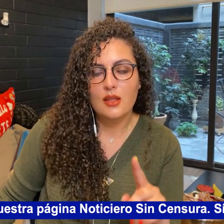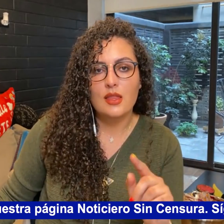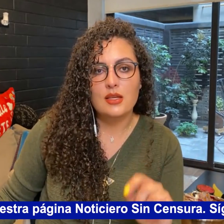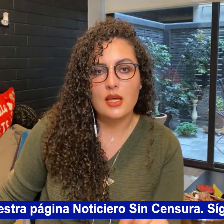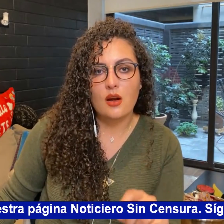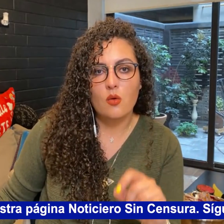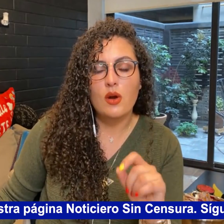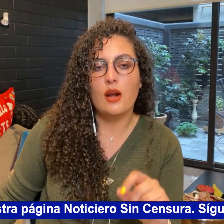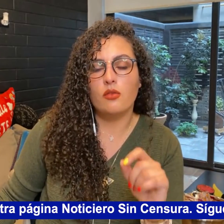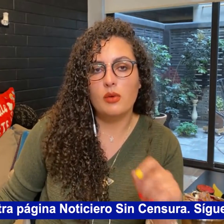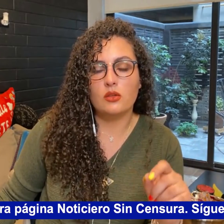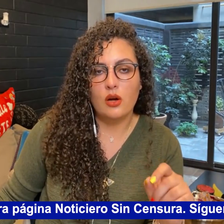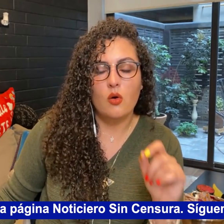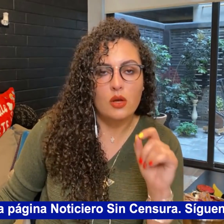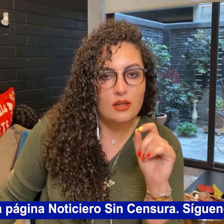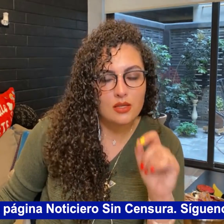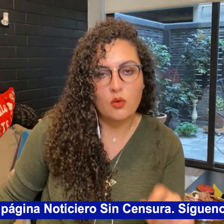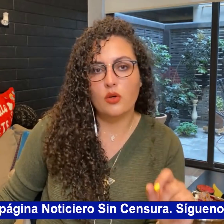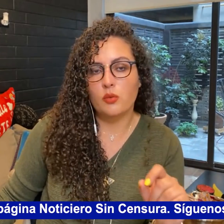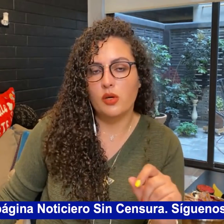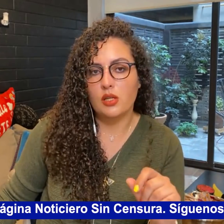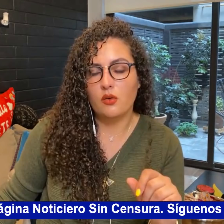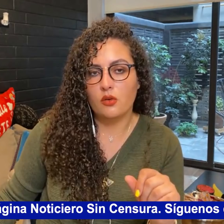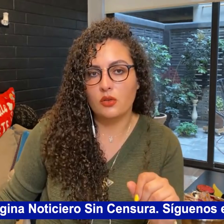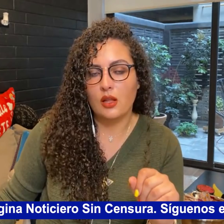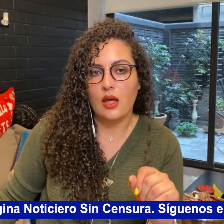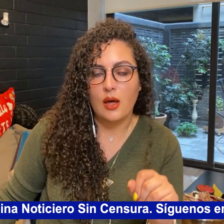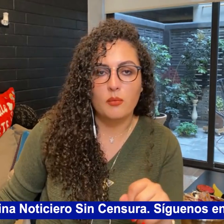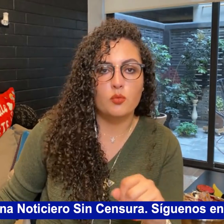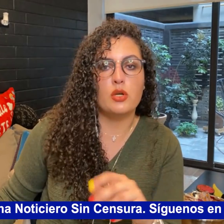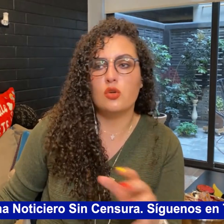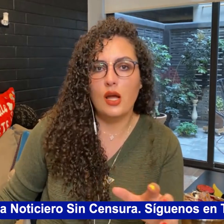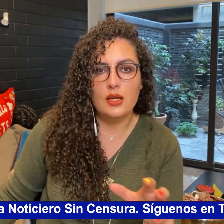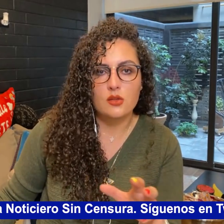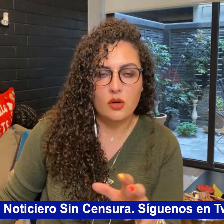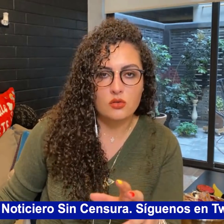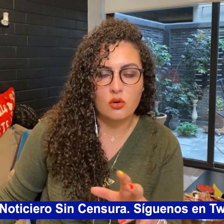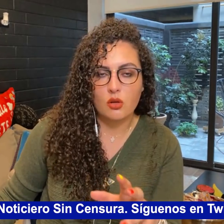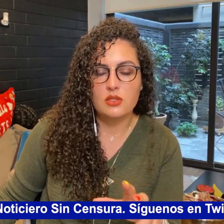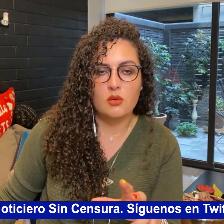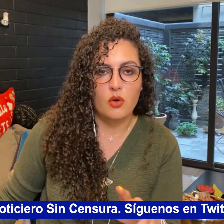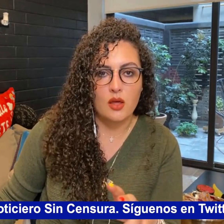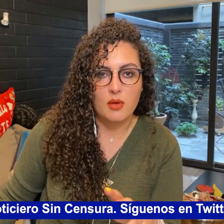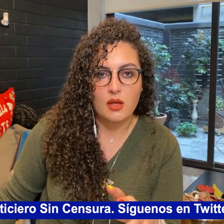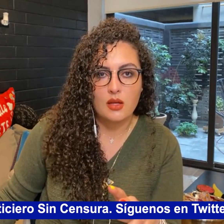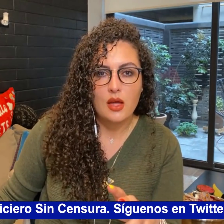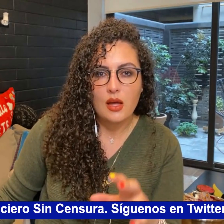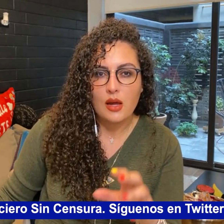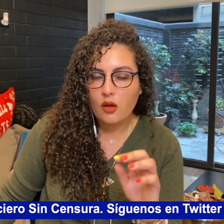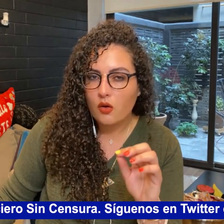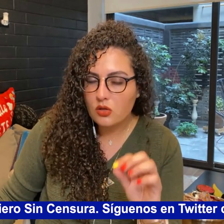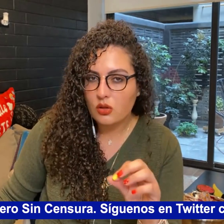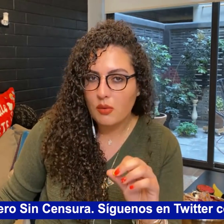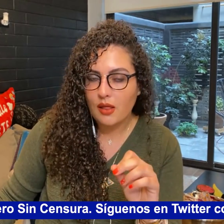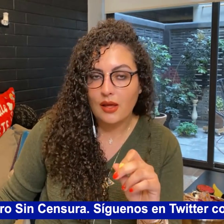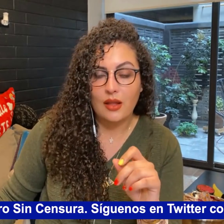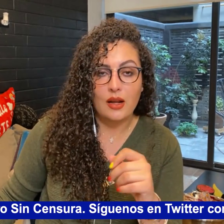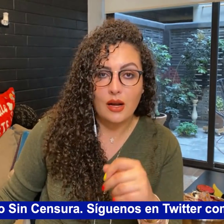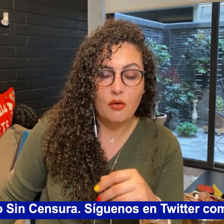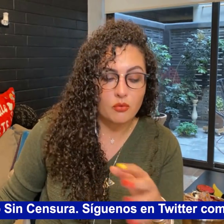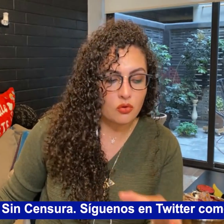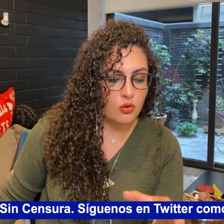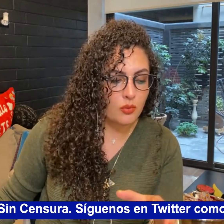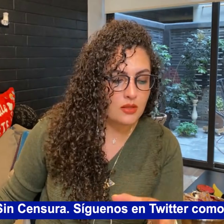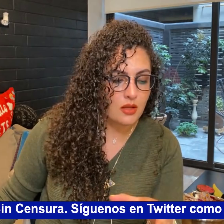interés de hacer una reforma electoral o iniciar un juicio político en contra de ambos personajes, Lorenzo Córdoba y Ciro Murayama. Creo que con esto debería de